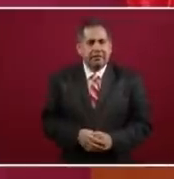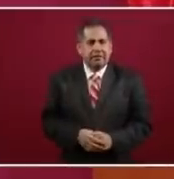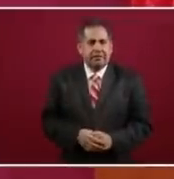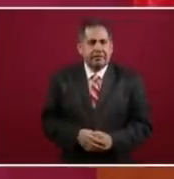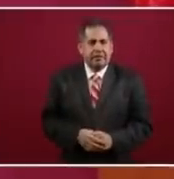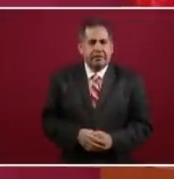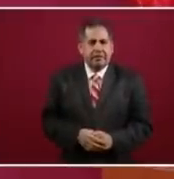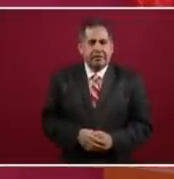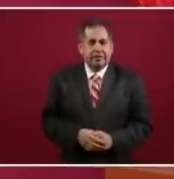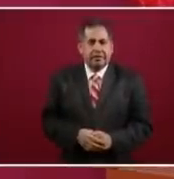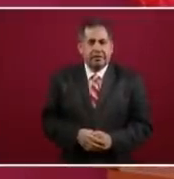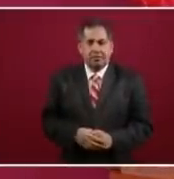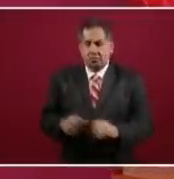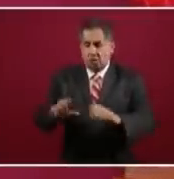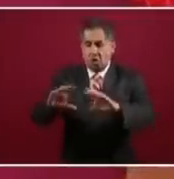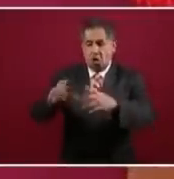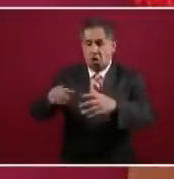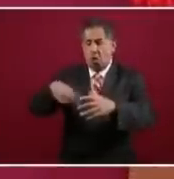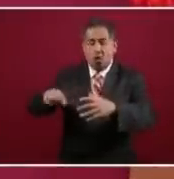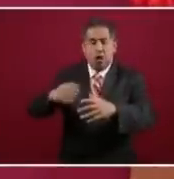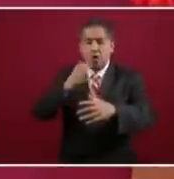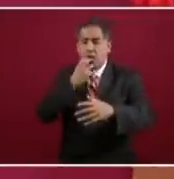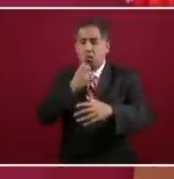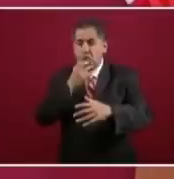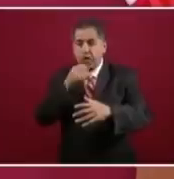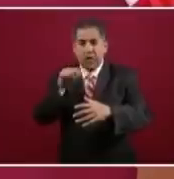comunidad judía